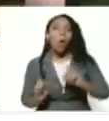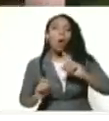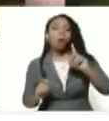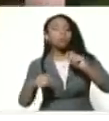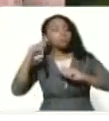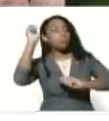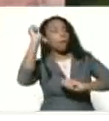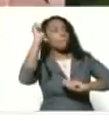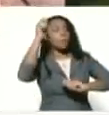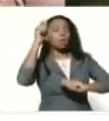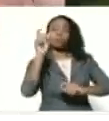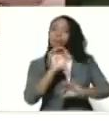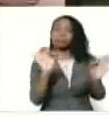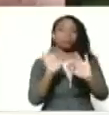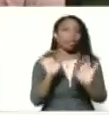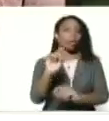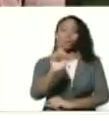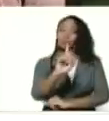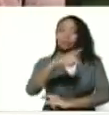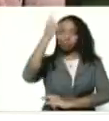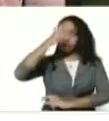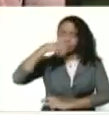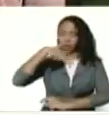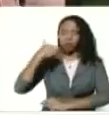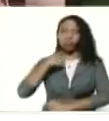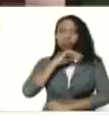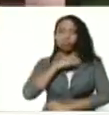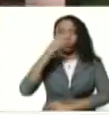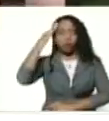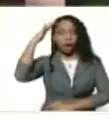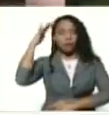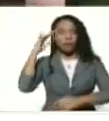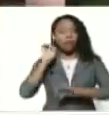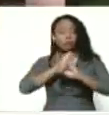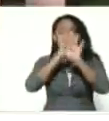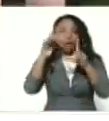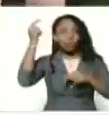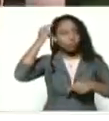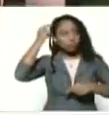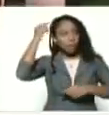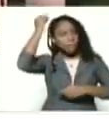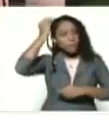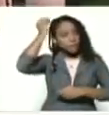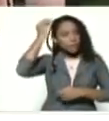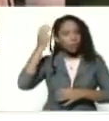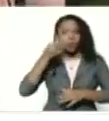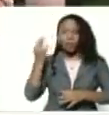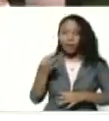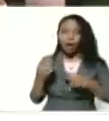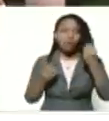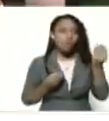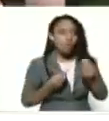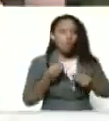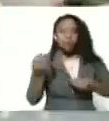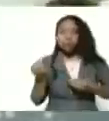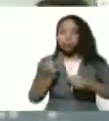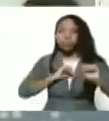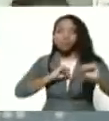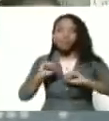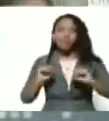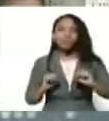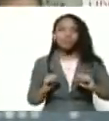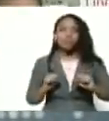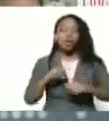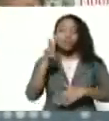fantasía, nada de eso. Estamos con los pies sobre la tierra, viendo las condiciones, las realidades. El